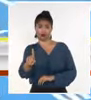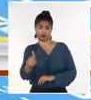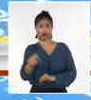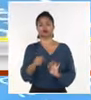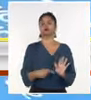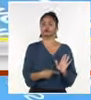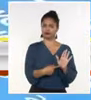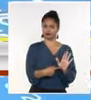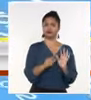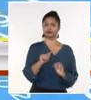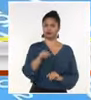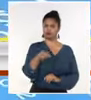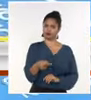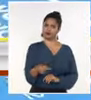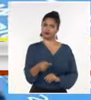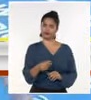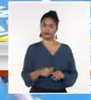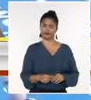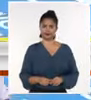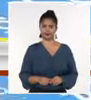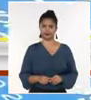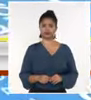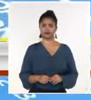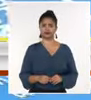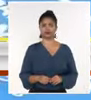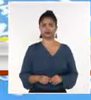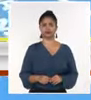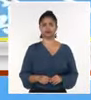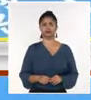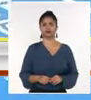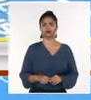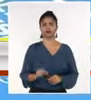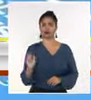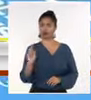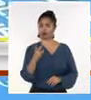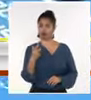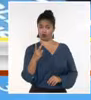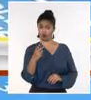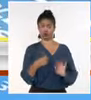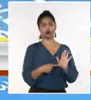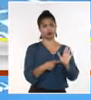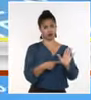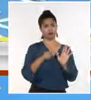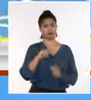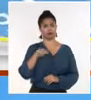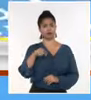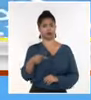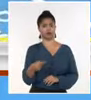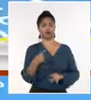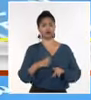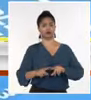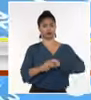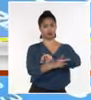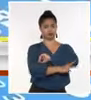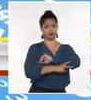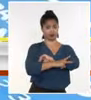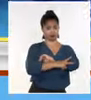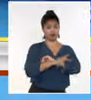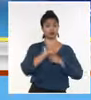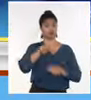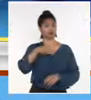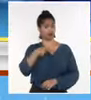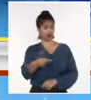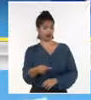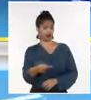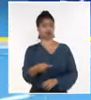víspera. Cuellar enfrentará al belga Mohamed Darrachem y Erislandy al ucraniano Yaroslav Katsis. También mañana continuará Jacqueline Stornel en